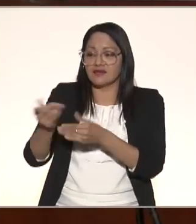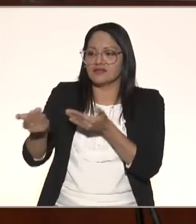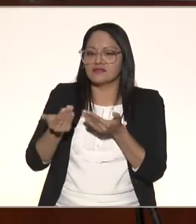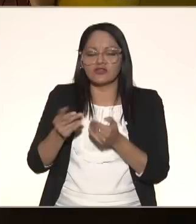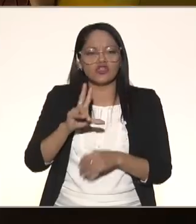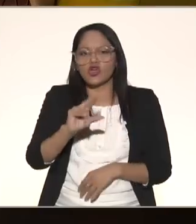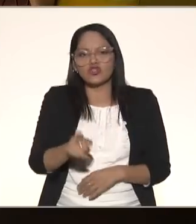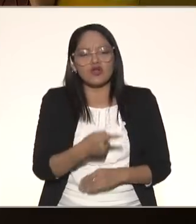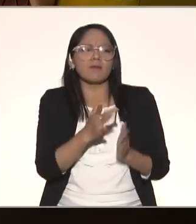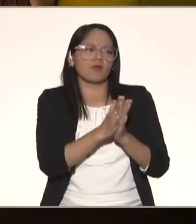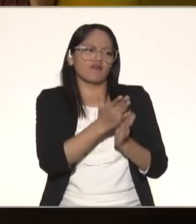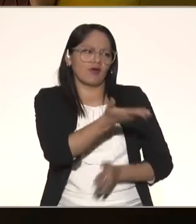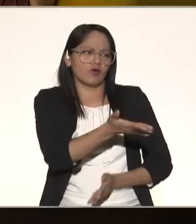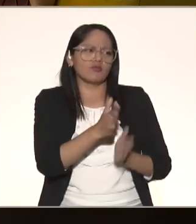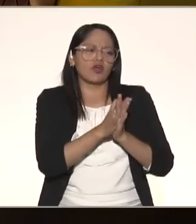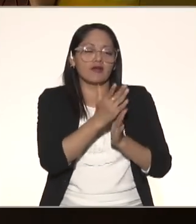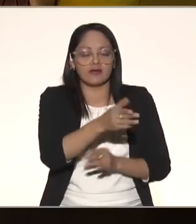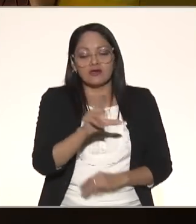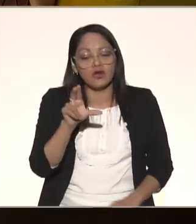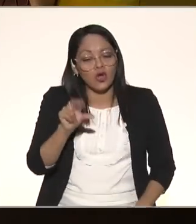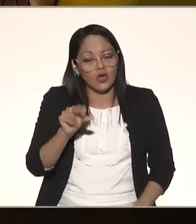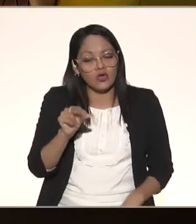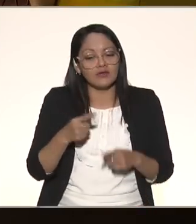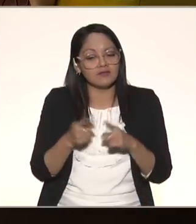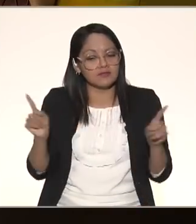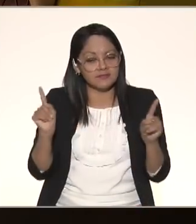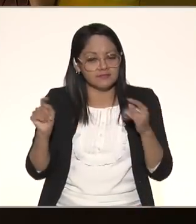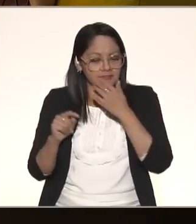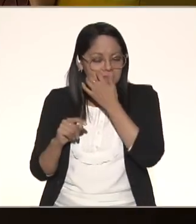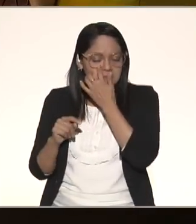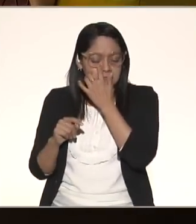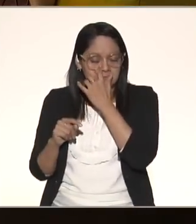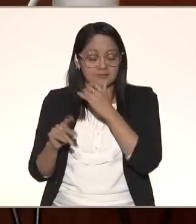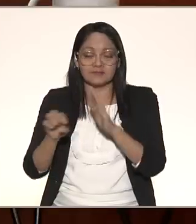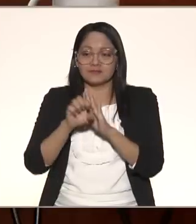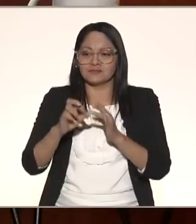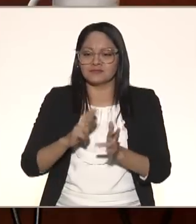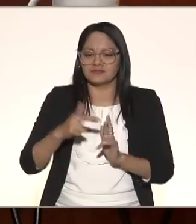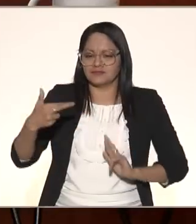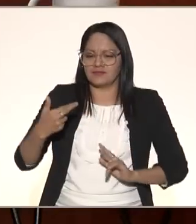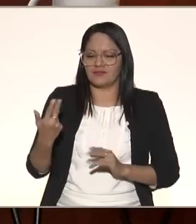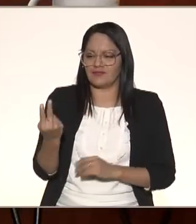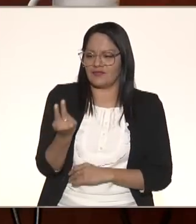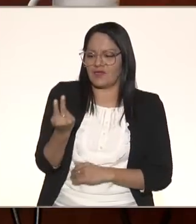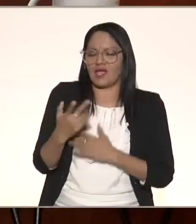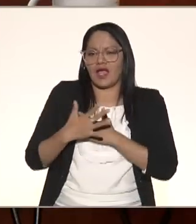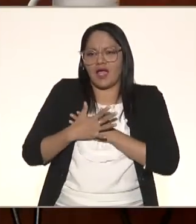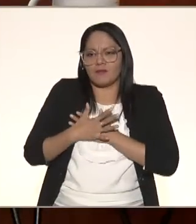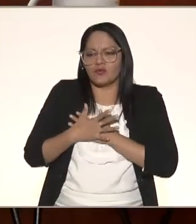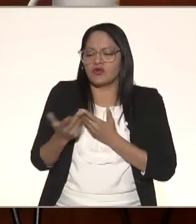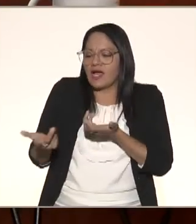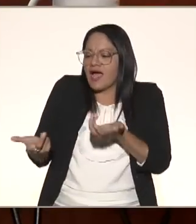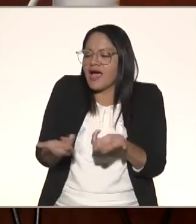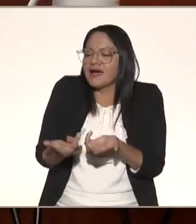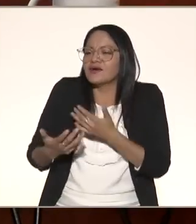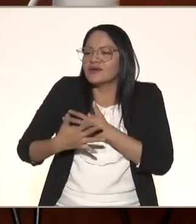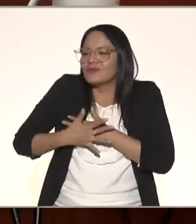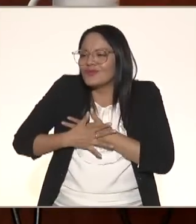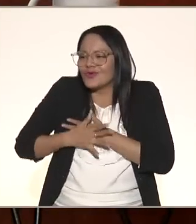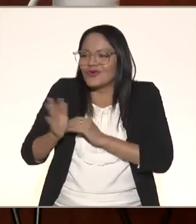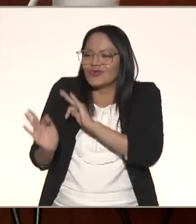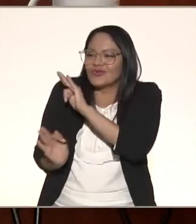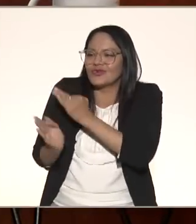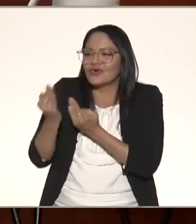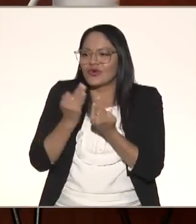favores creo que también esto es importante aclarar en una relación de amor hacemos actos de amor no le hago el favor a mi pareja